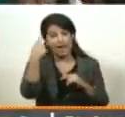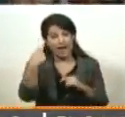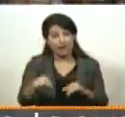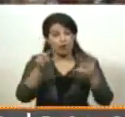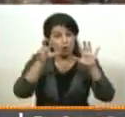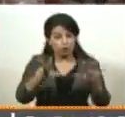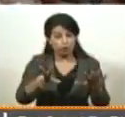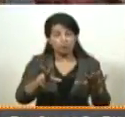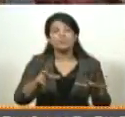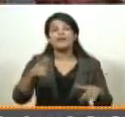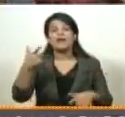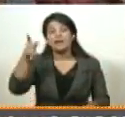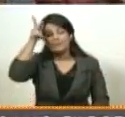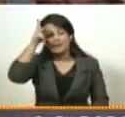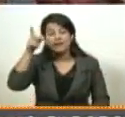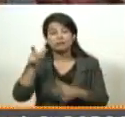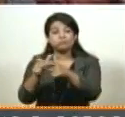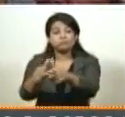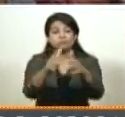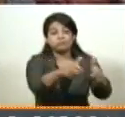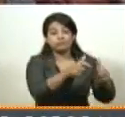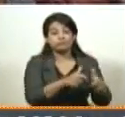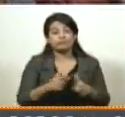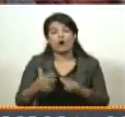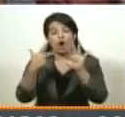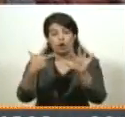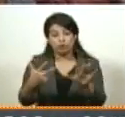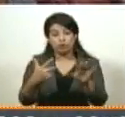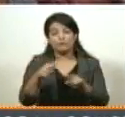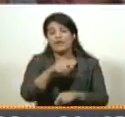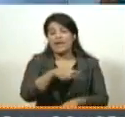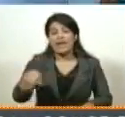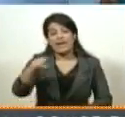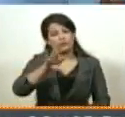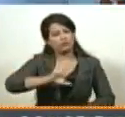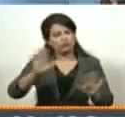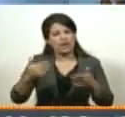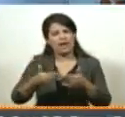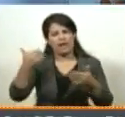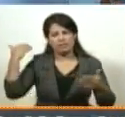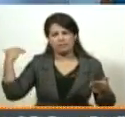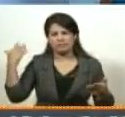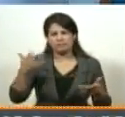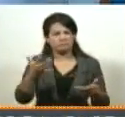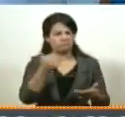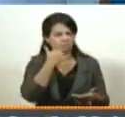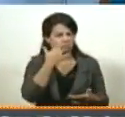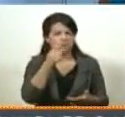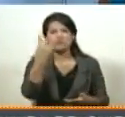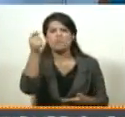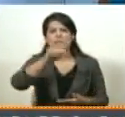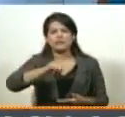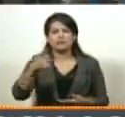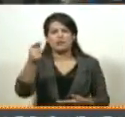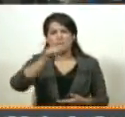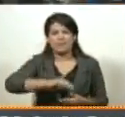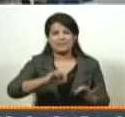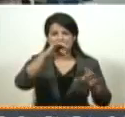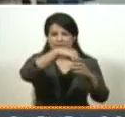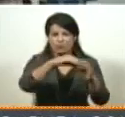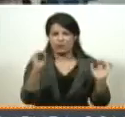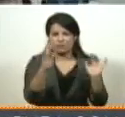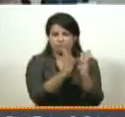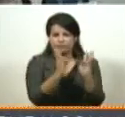están divididos por regiones. Ellos escogieron ya durante un poquito más de un mes en sus